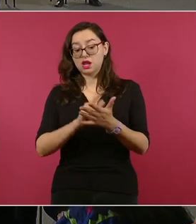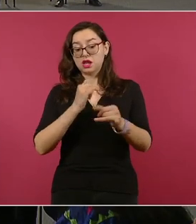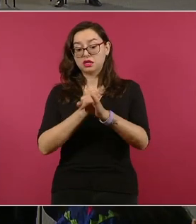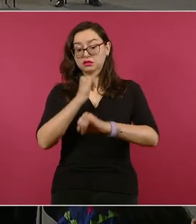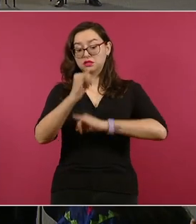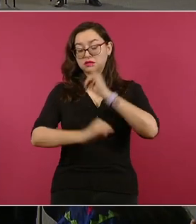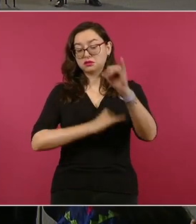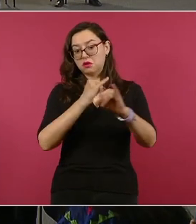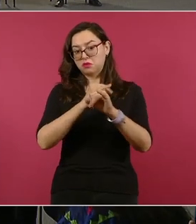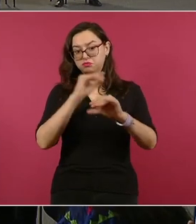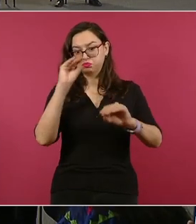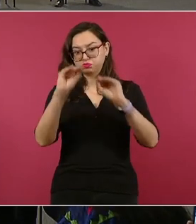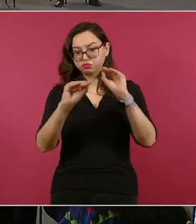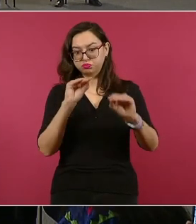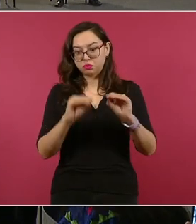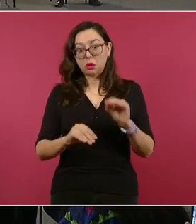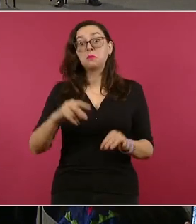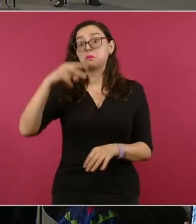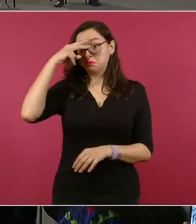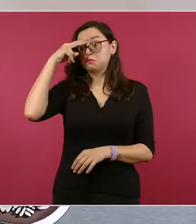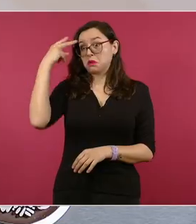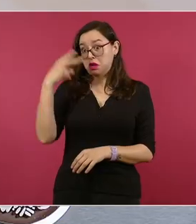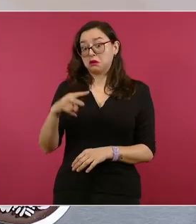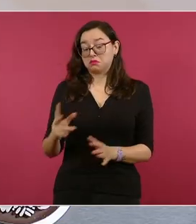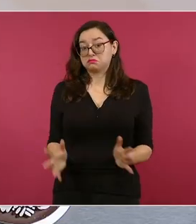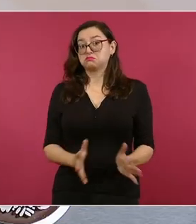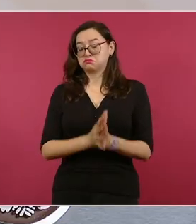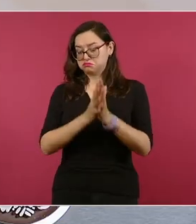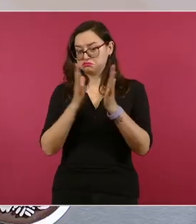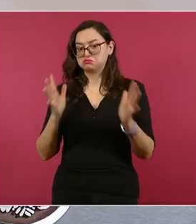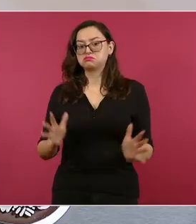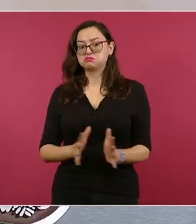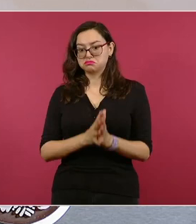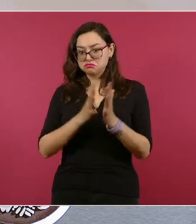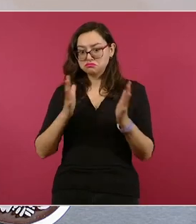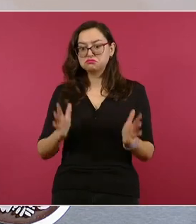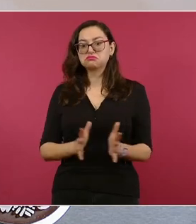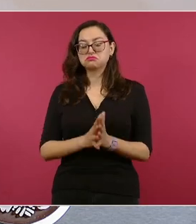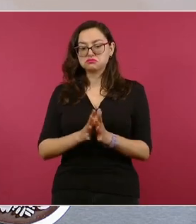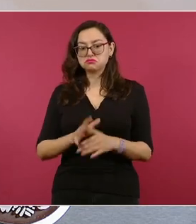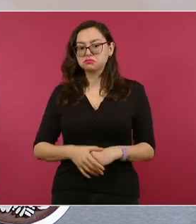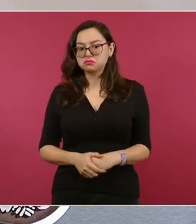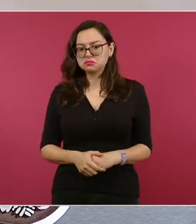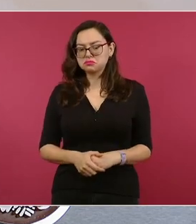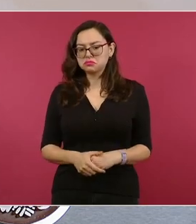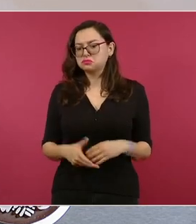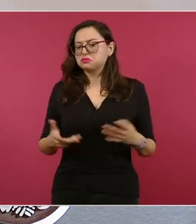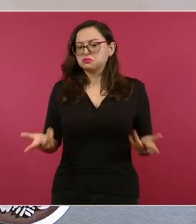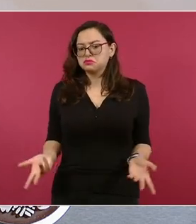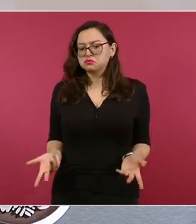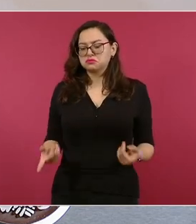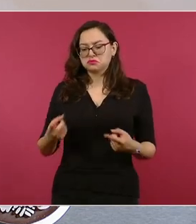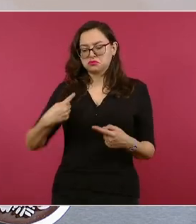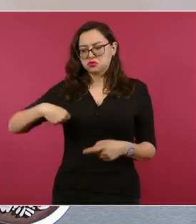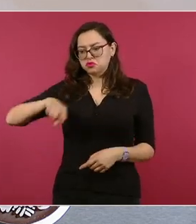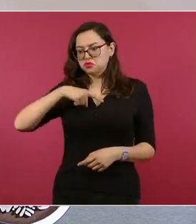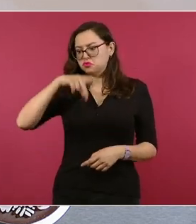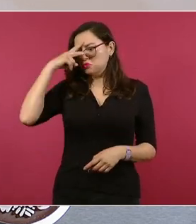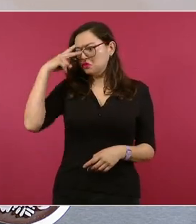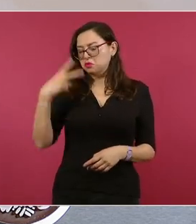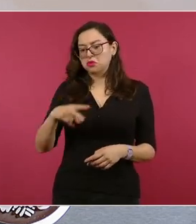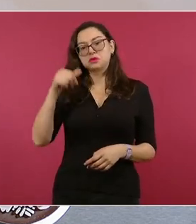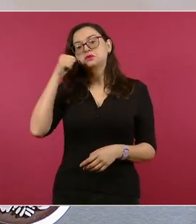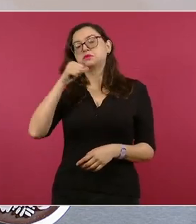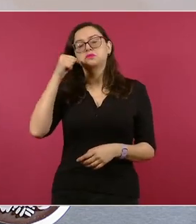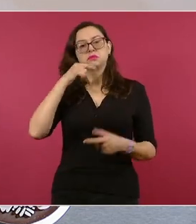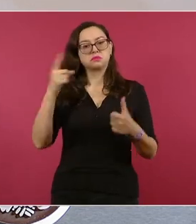que fundamenta nuestra presentación. Y realmente las herramientas de México siempre son la razón, la ley, y esa